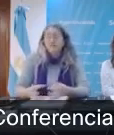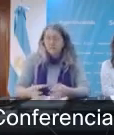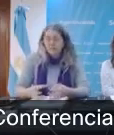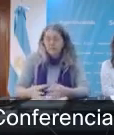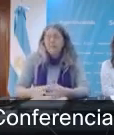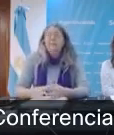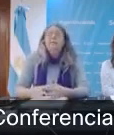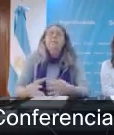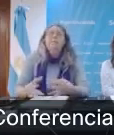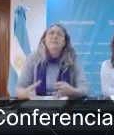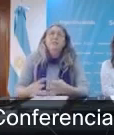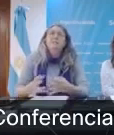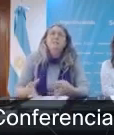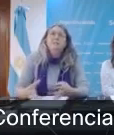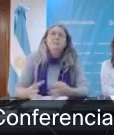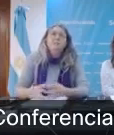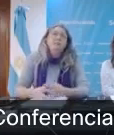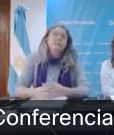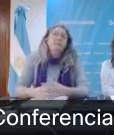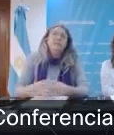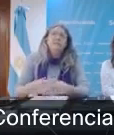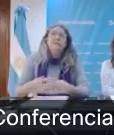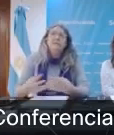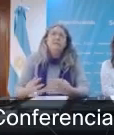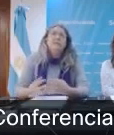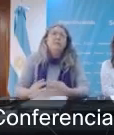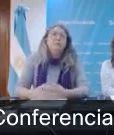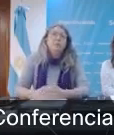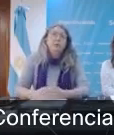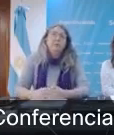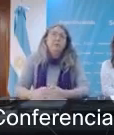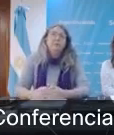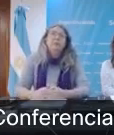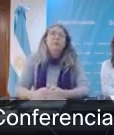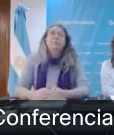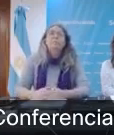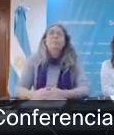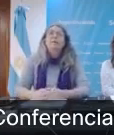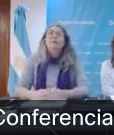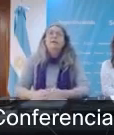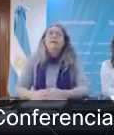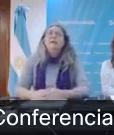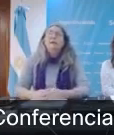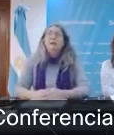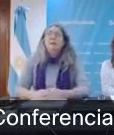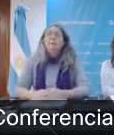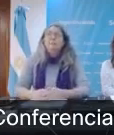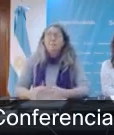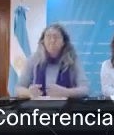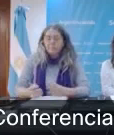donde las personas viven y circulan, digamos, ¿no?